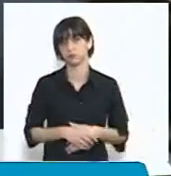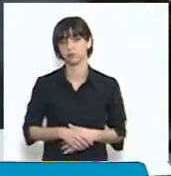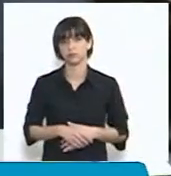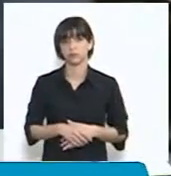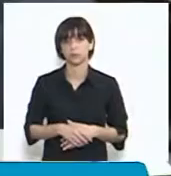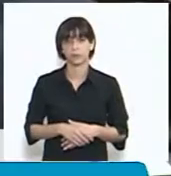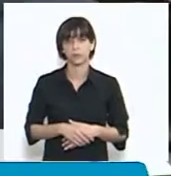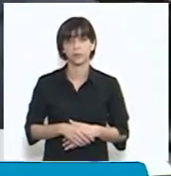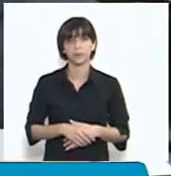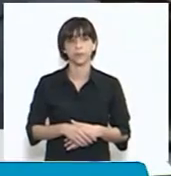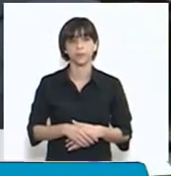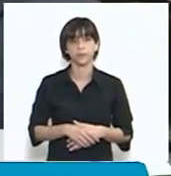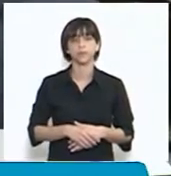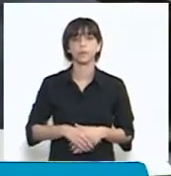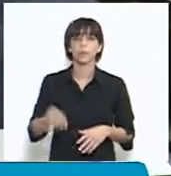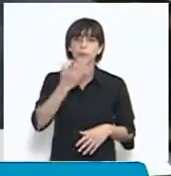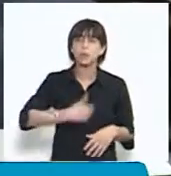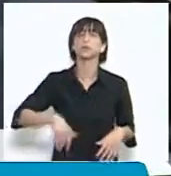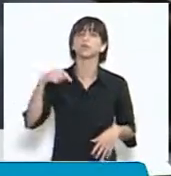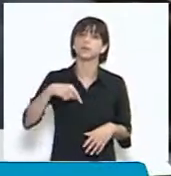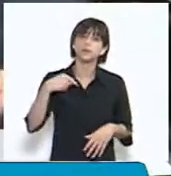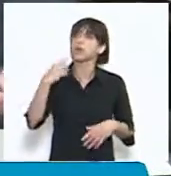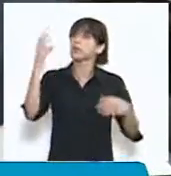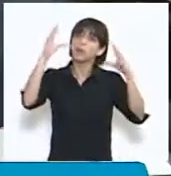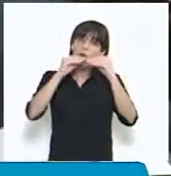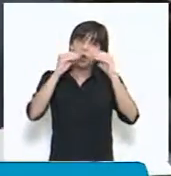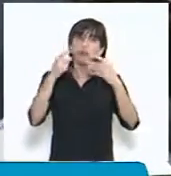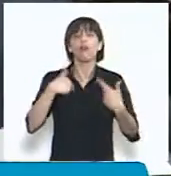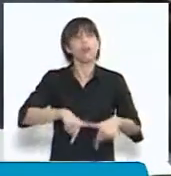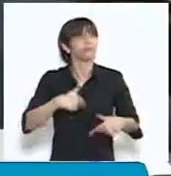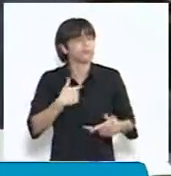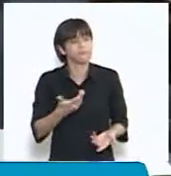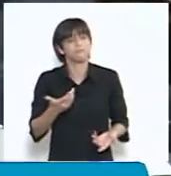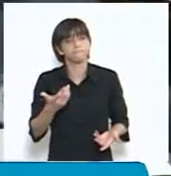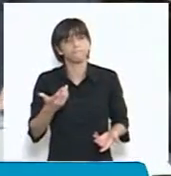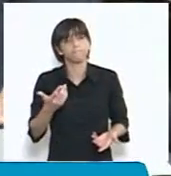Señora presidenta, esta noche debería ser